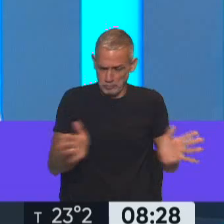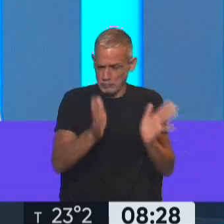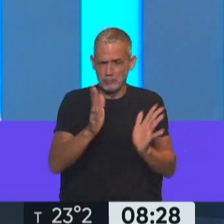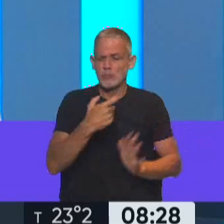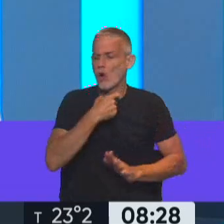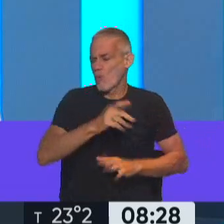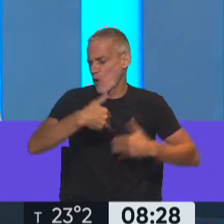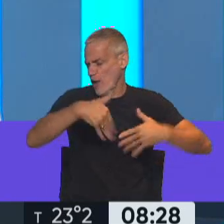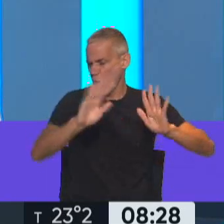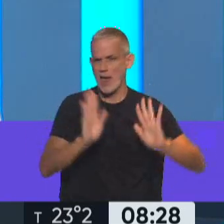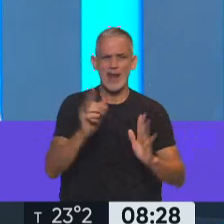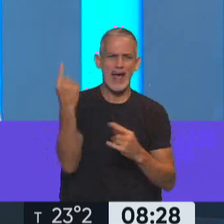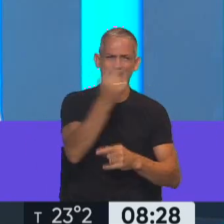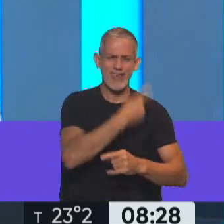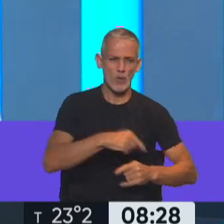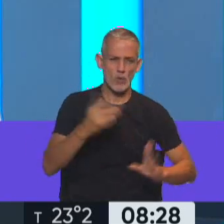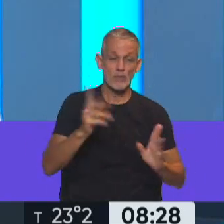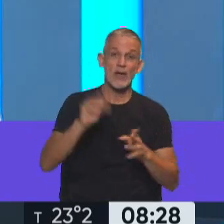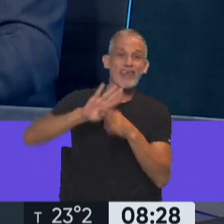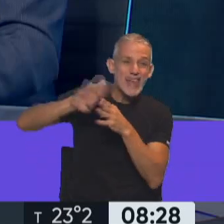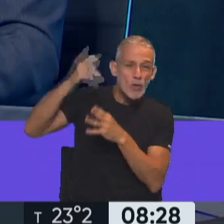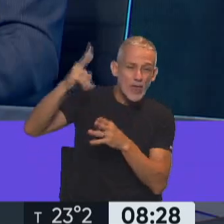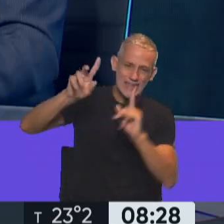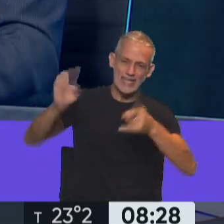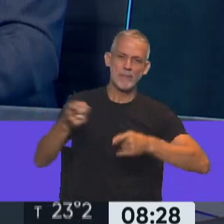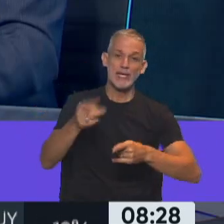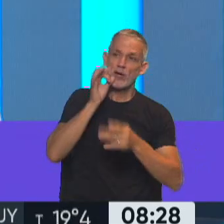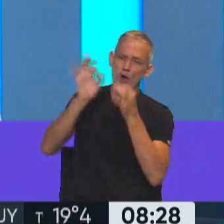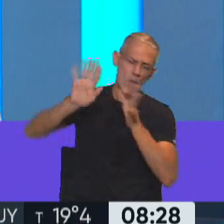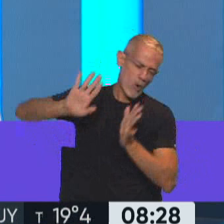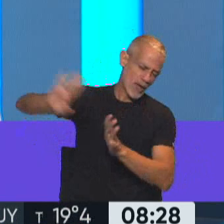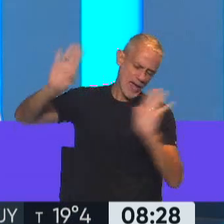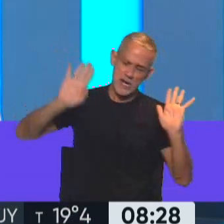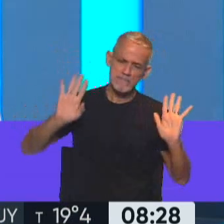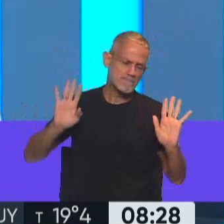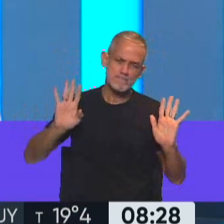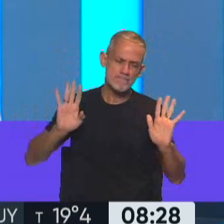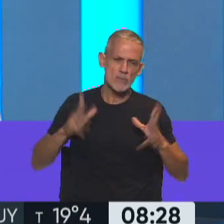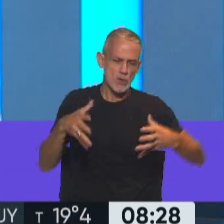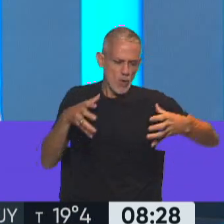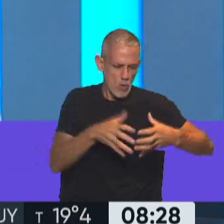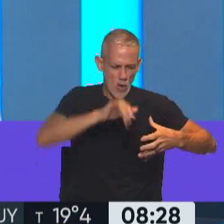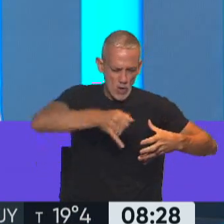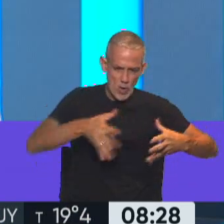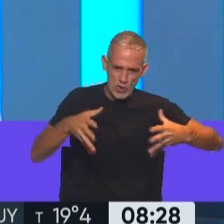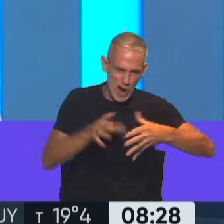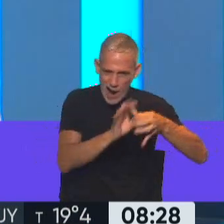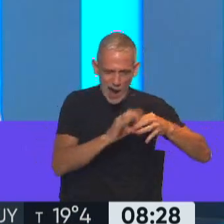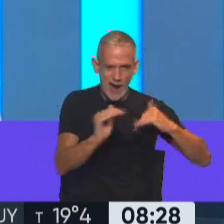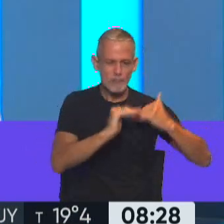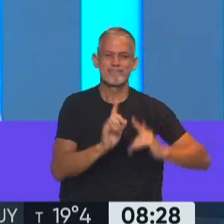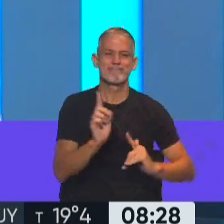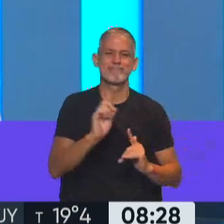uno que tenía que ver con el tema de la deuda externa, y en esos casos hubo libertad de acción. Yo creo que hay que buscar